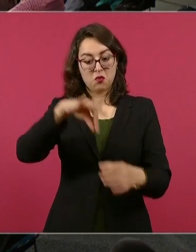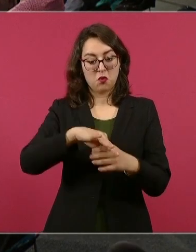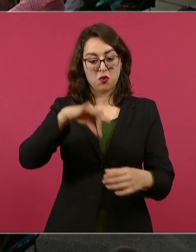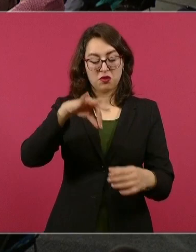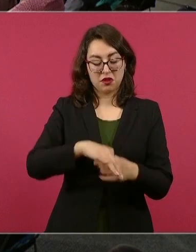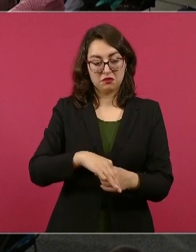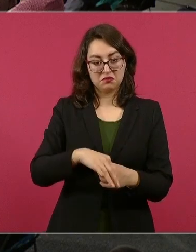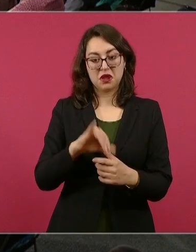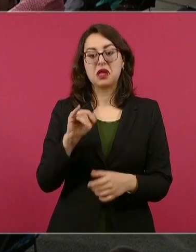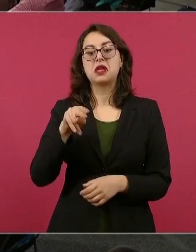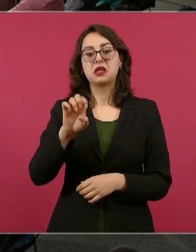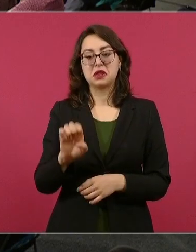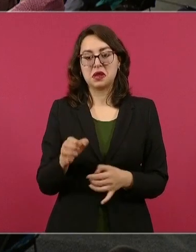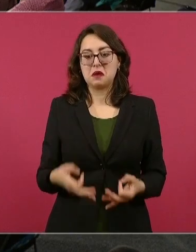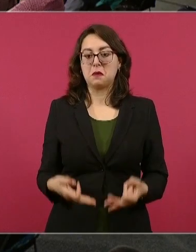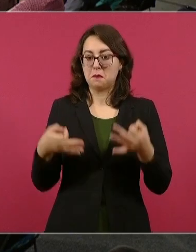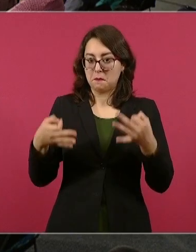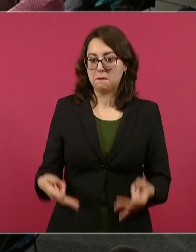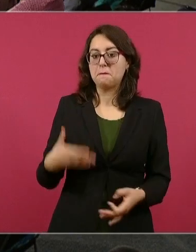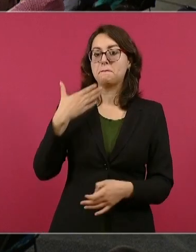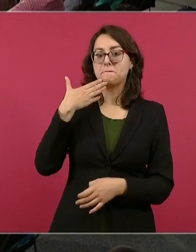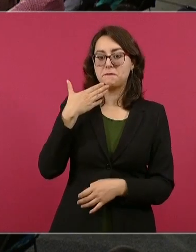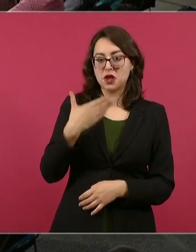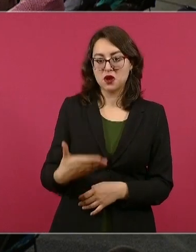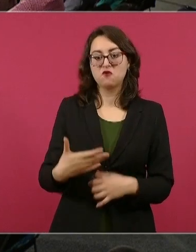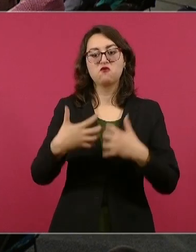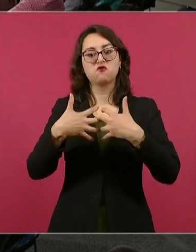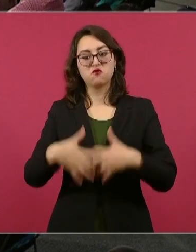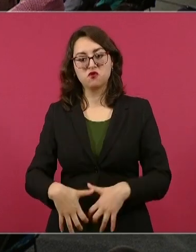Y debe ser defendido.